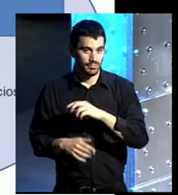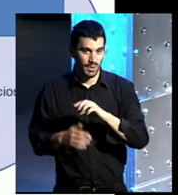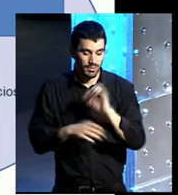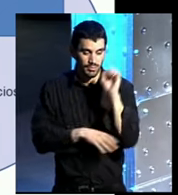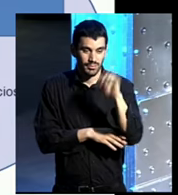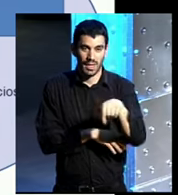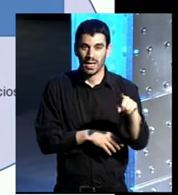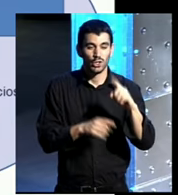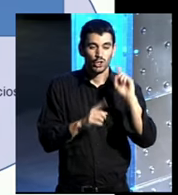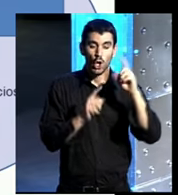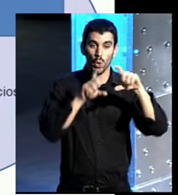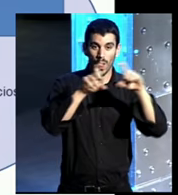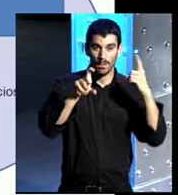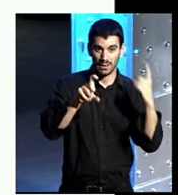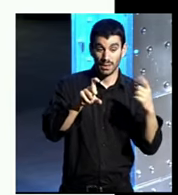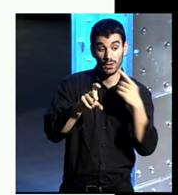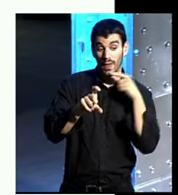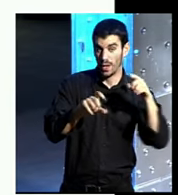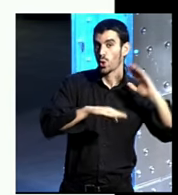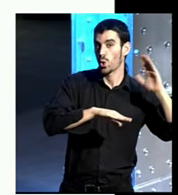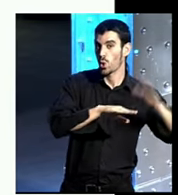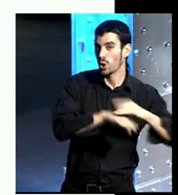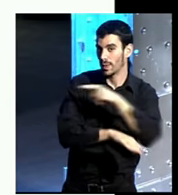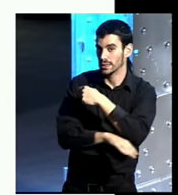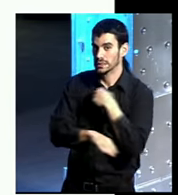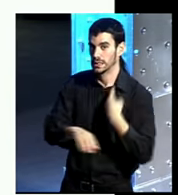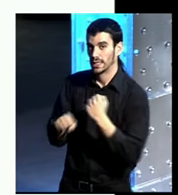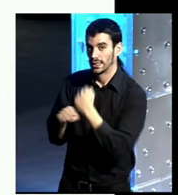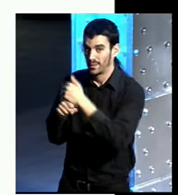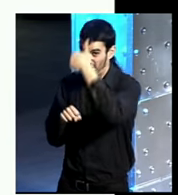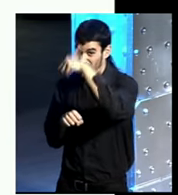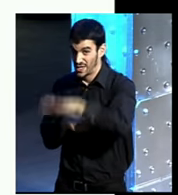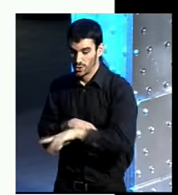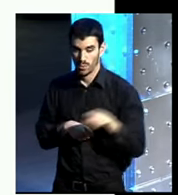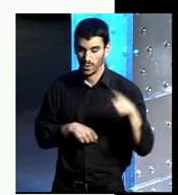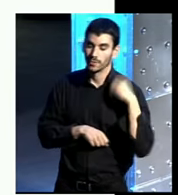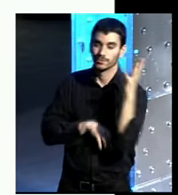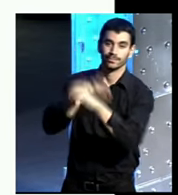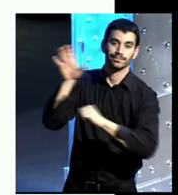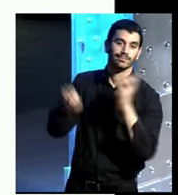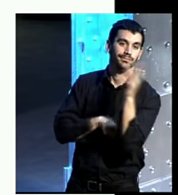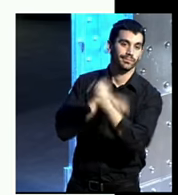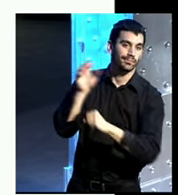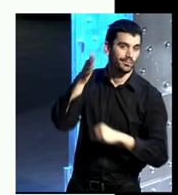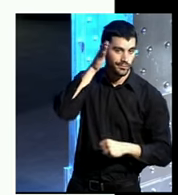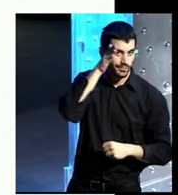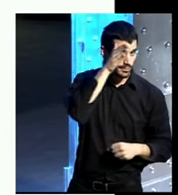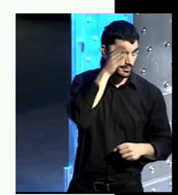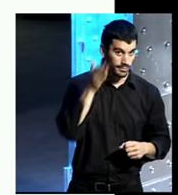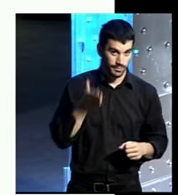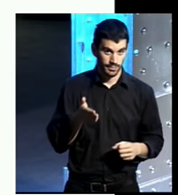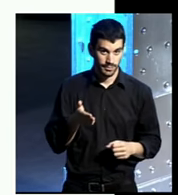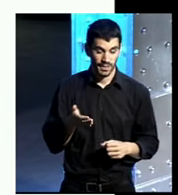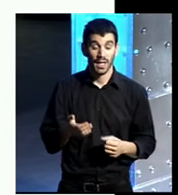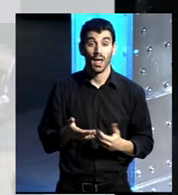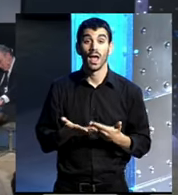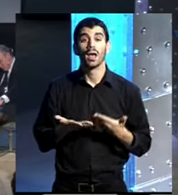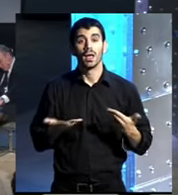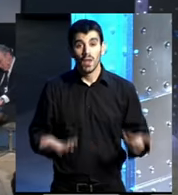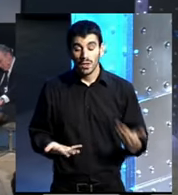trabajo infantil en China, por poner un ejemplo. Entonces, con esto, ¿a qué conclusión llegamos,